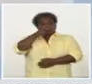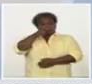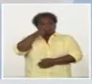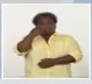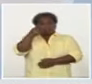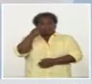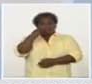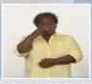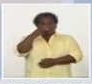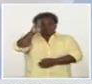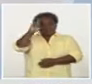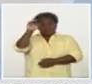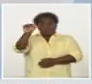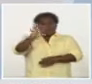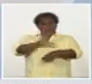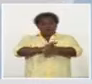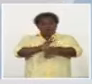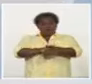activos